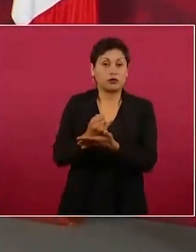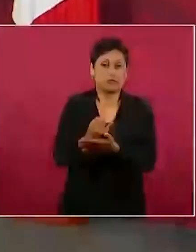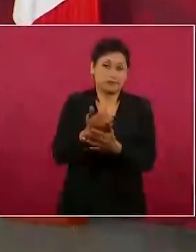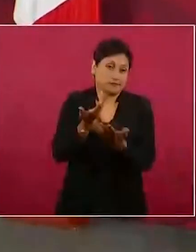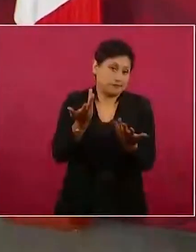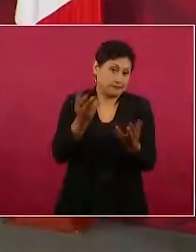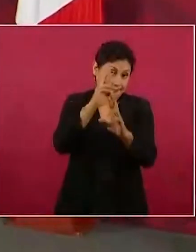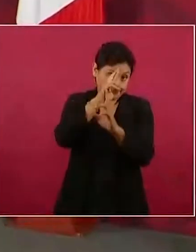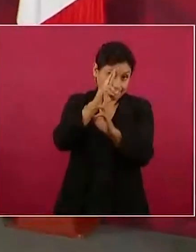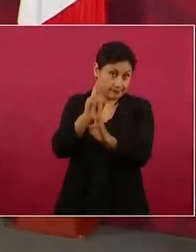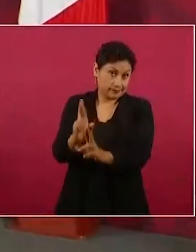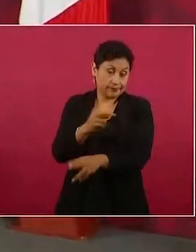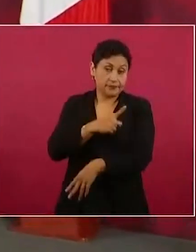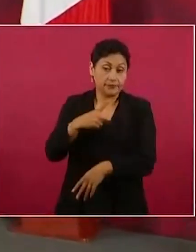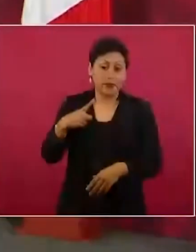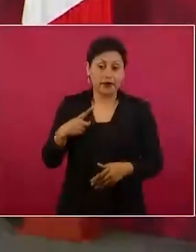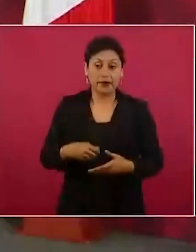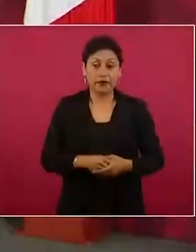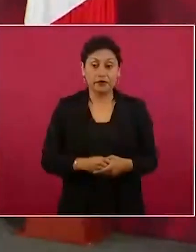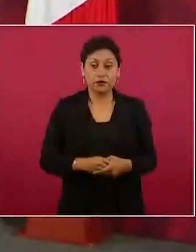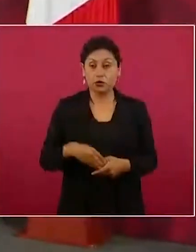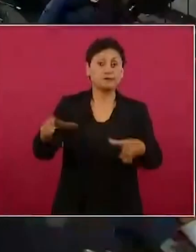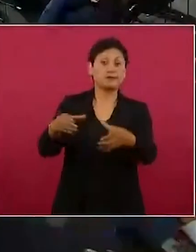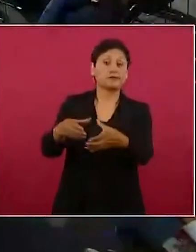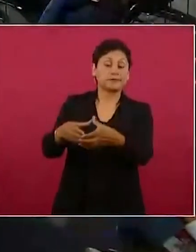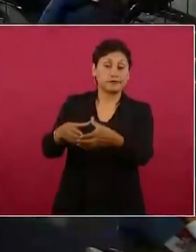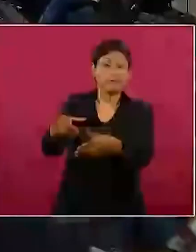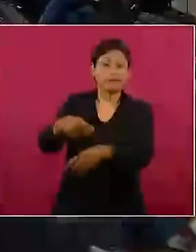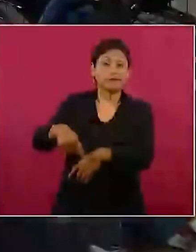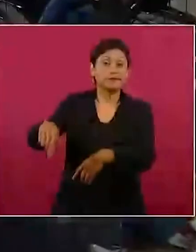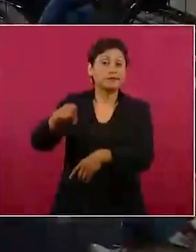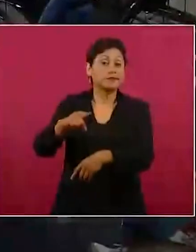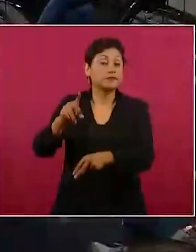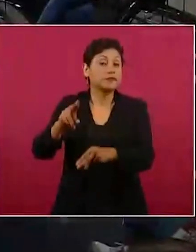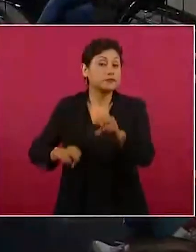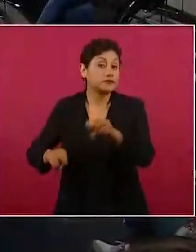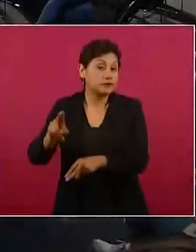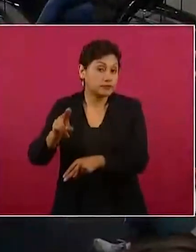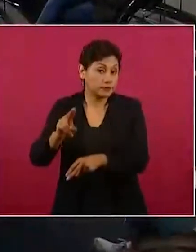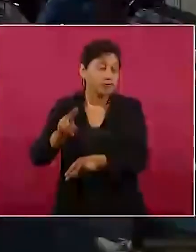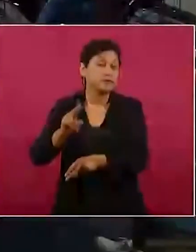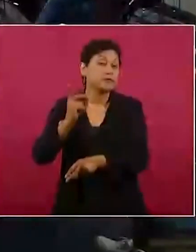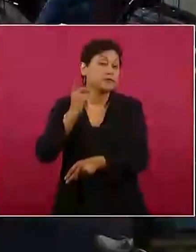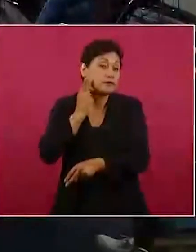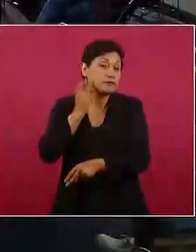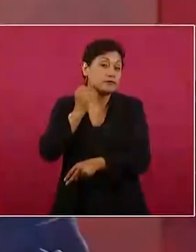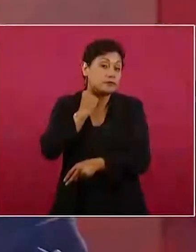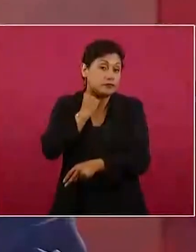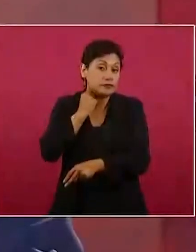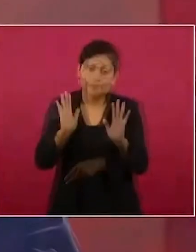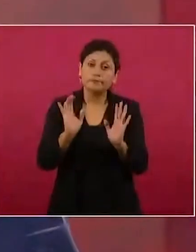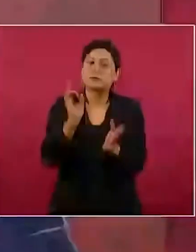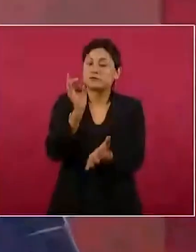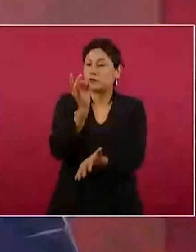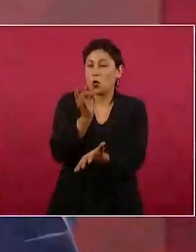la decisión del Poder Judicial. Solo en el caso, que eso también hay que